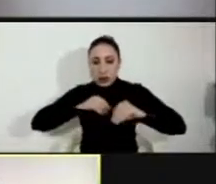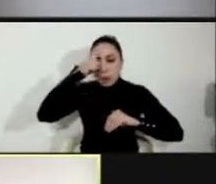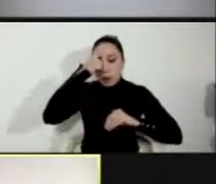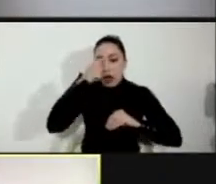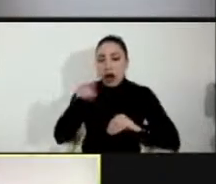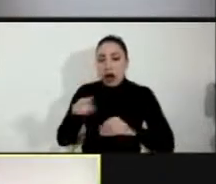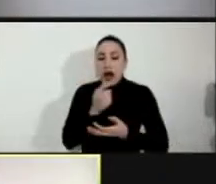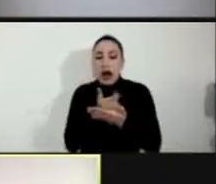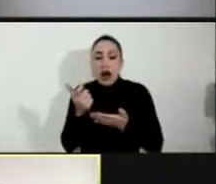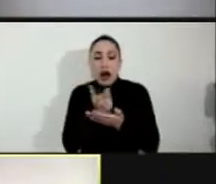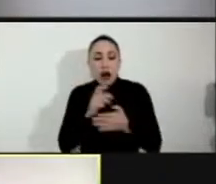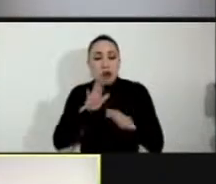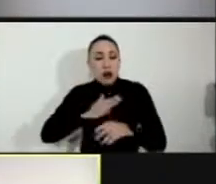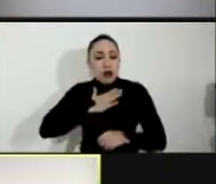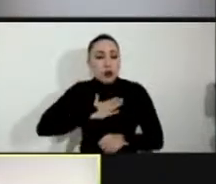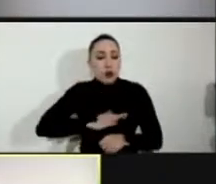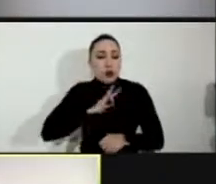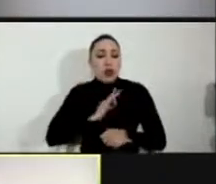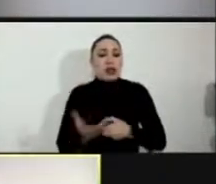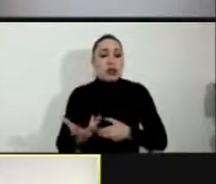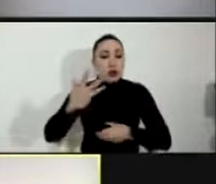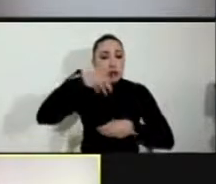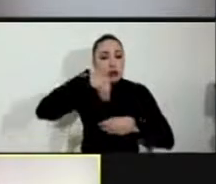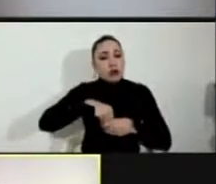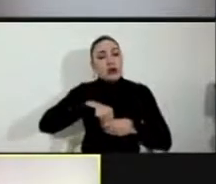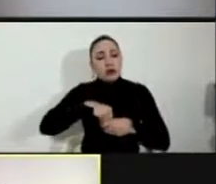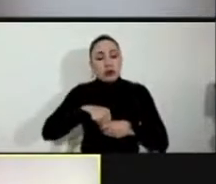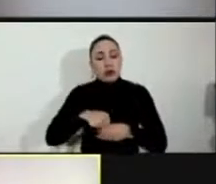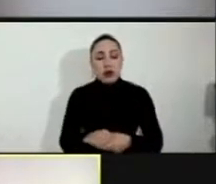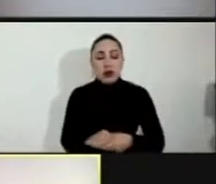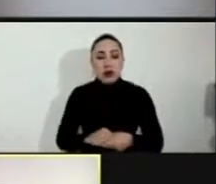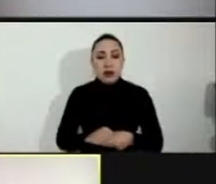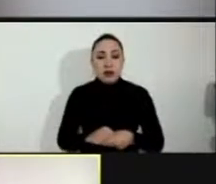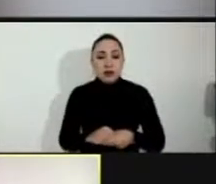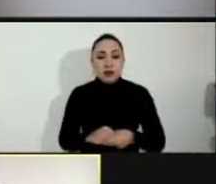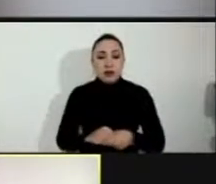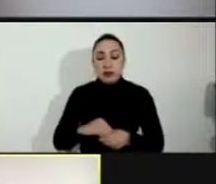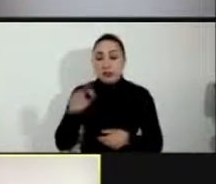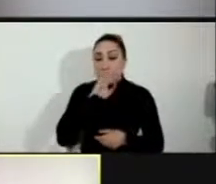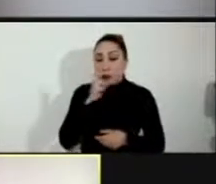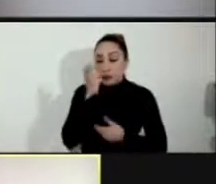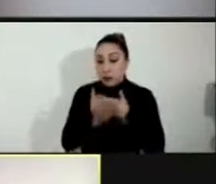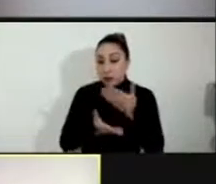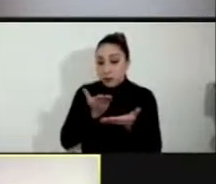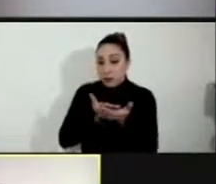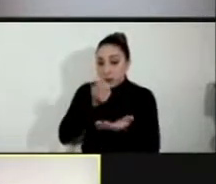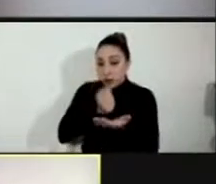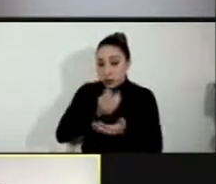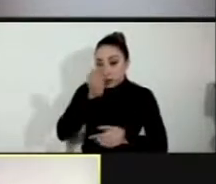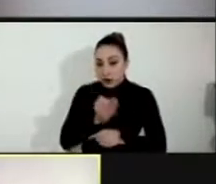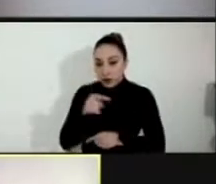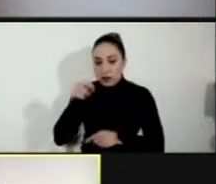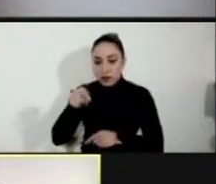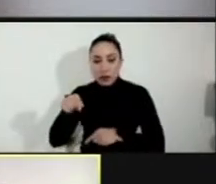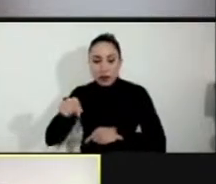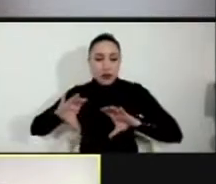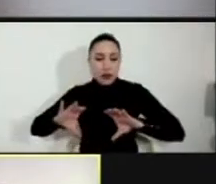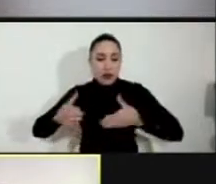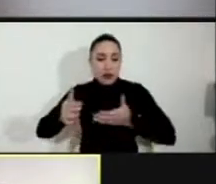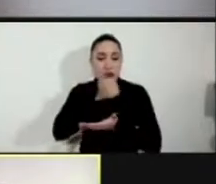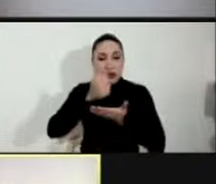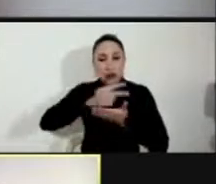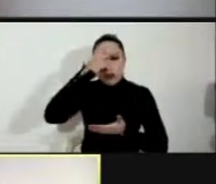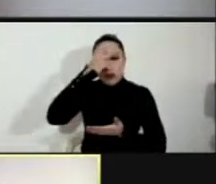inclusivos, integrales y sostenibles. De aprobarse esta propuesta, este Congreso estará sentando un